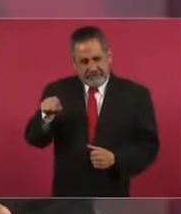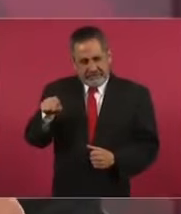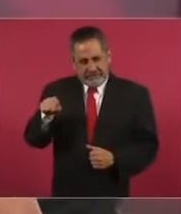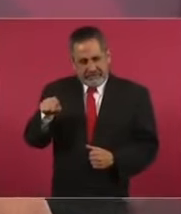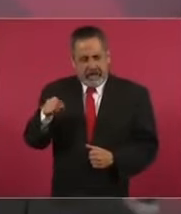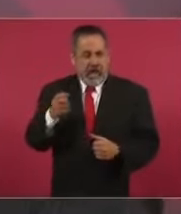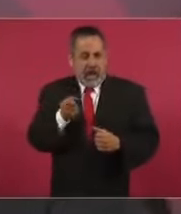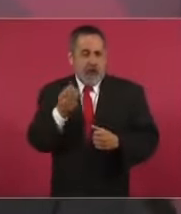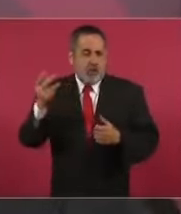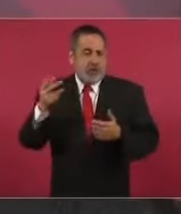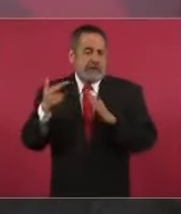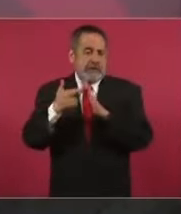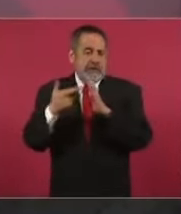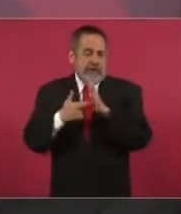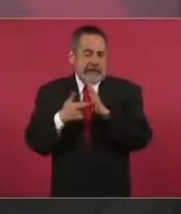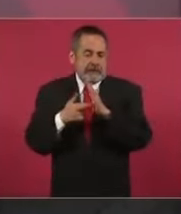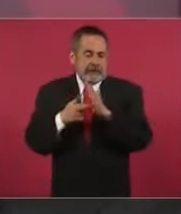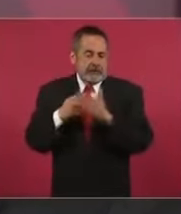ciertas